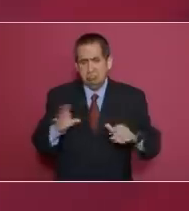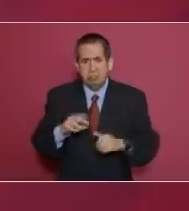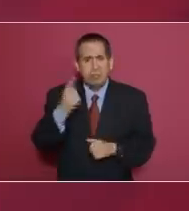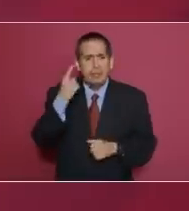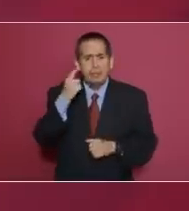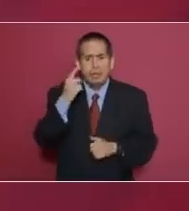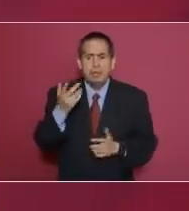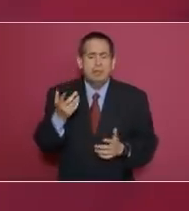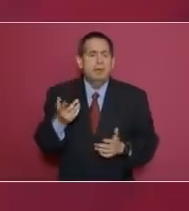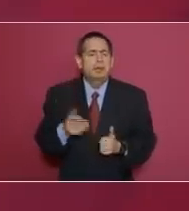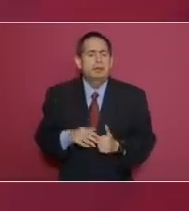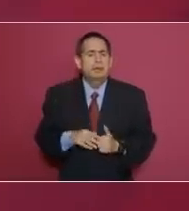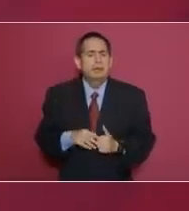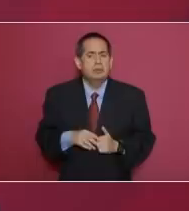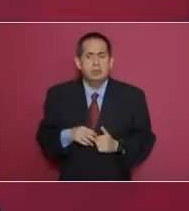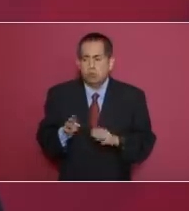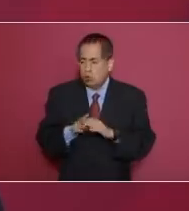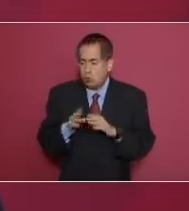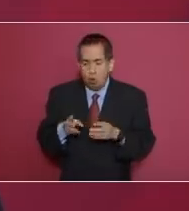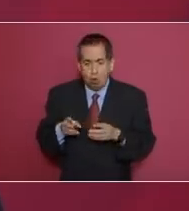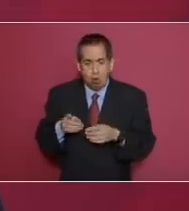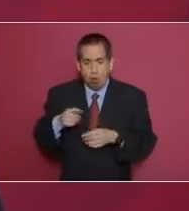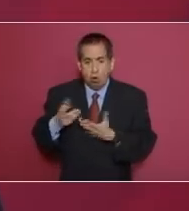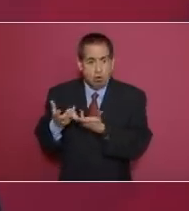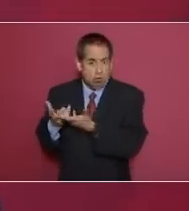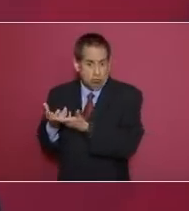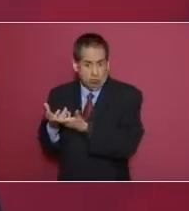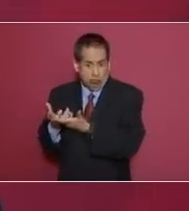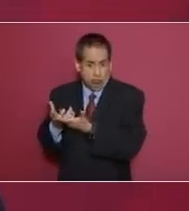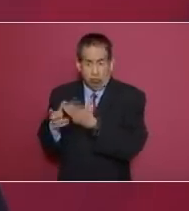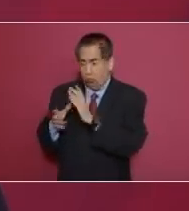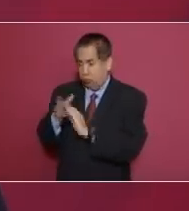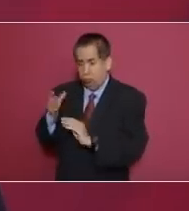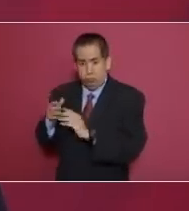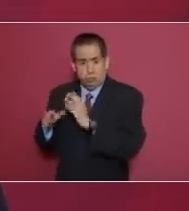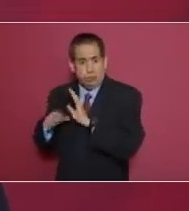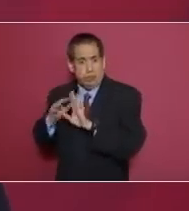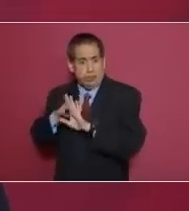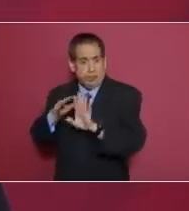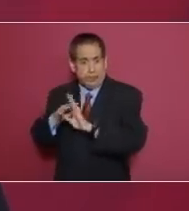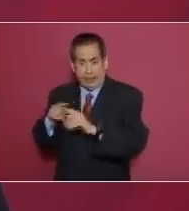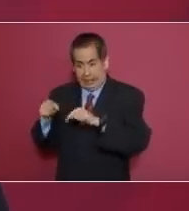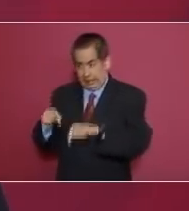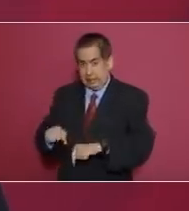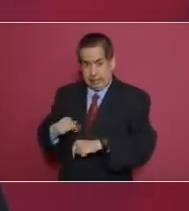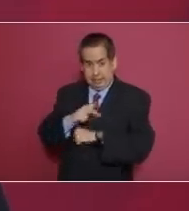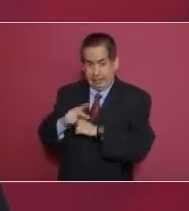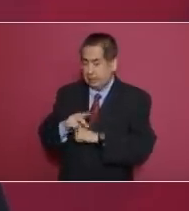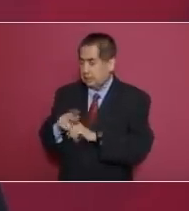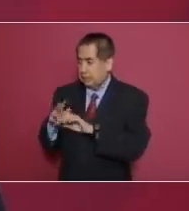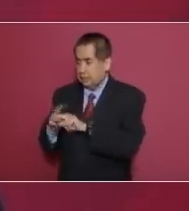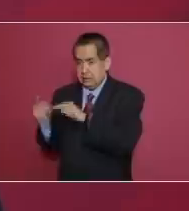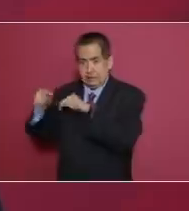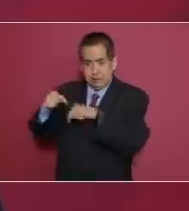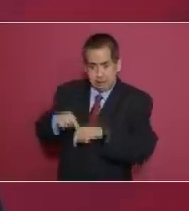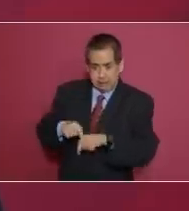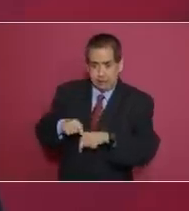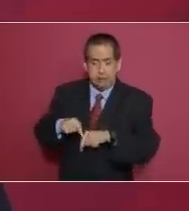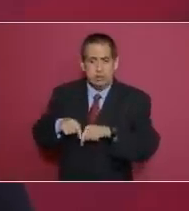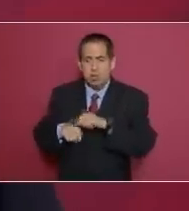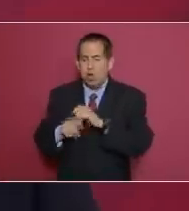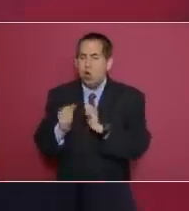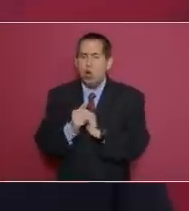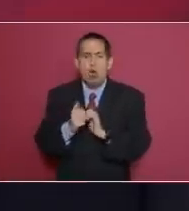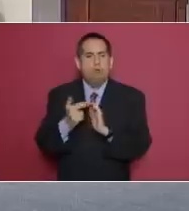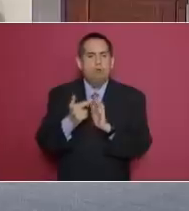para que el flujo migratorio, los que pasan por nuestro país, lo hagan en el